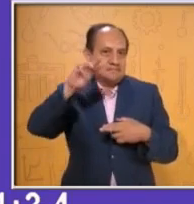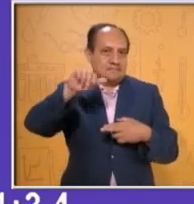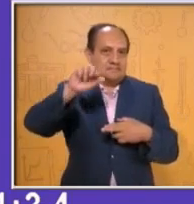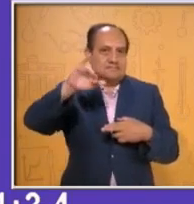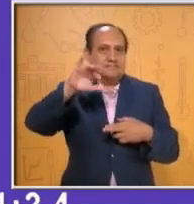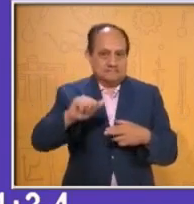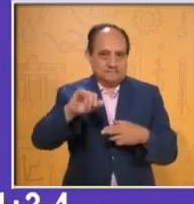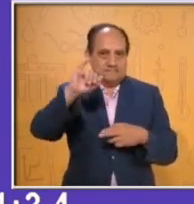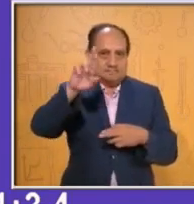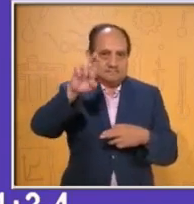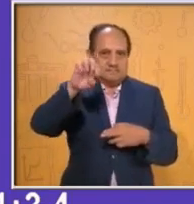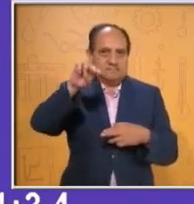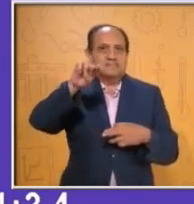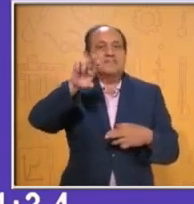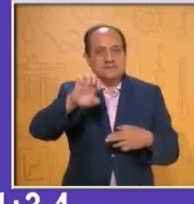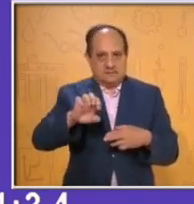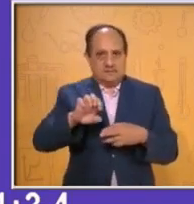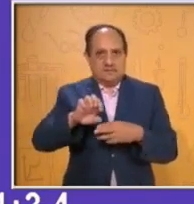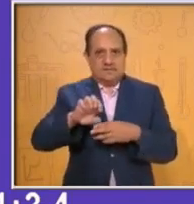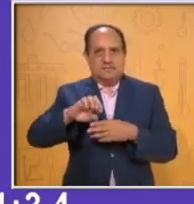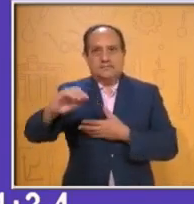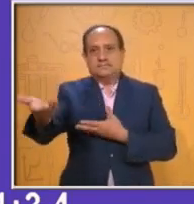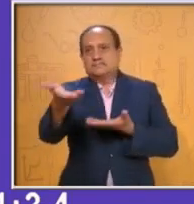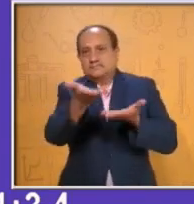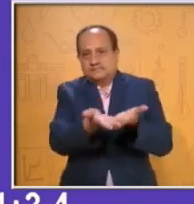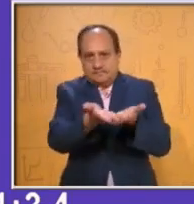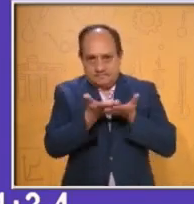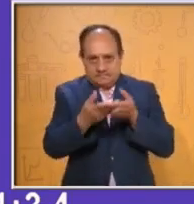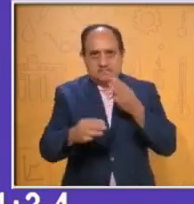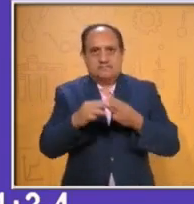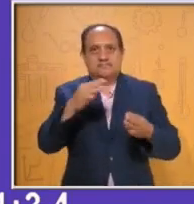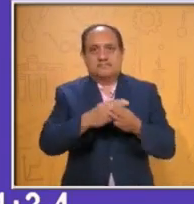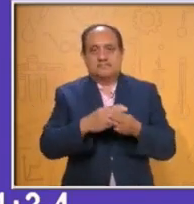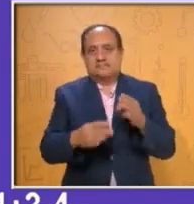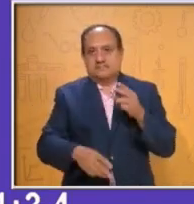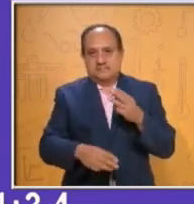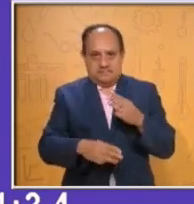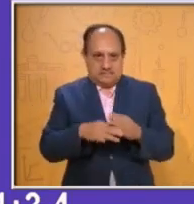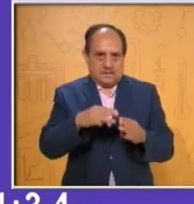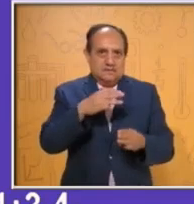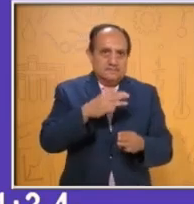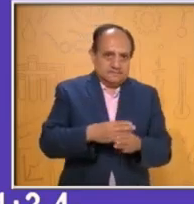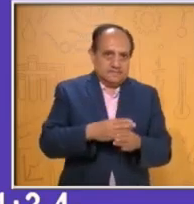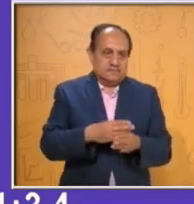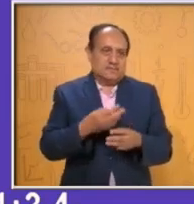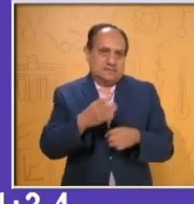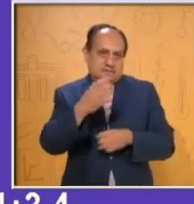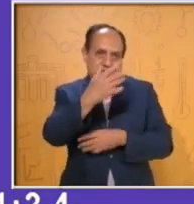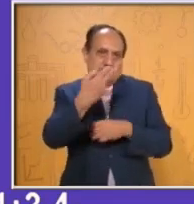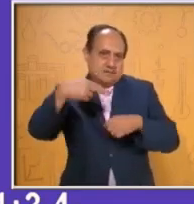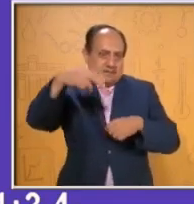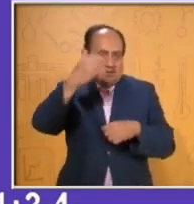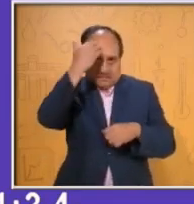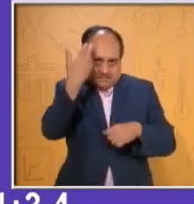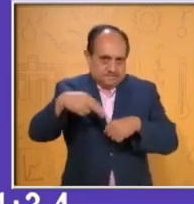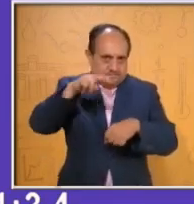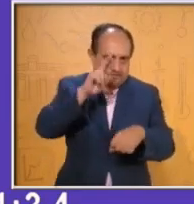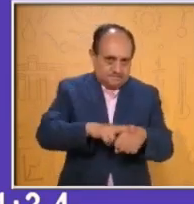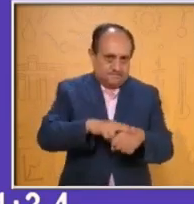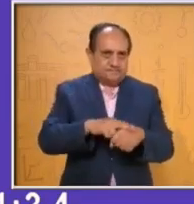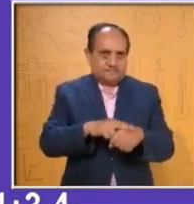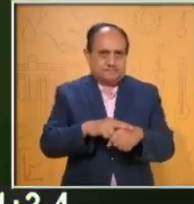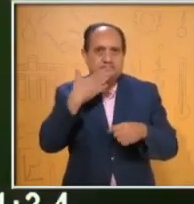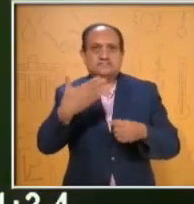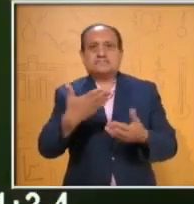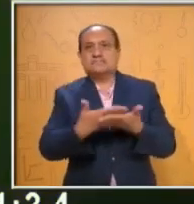Cárdenas Castro por facilitarnos este bonito material de la asignatura de Ciencias Naturales. Muchas gracias, maestra María Irene Cárdenas. Muy